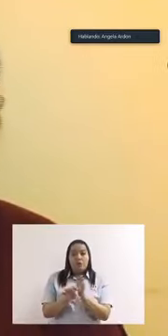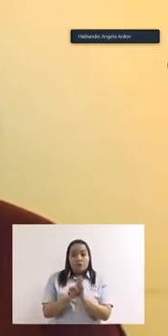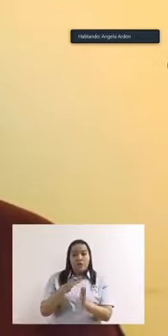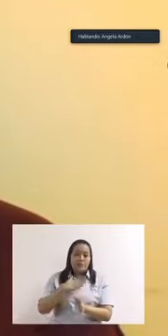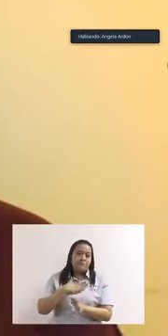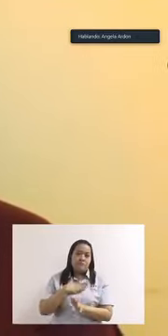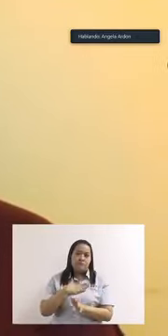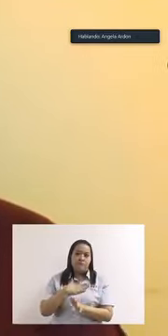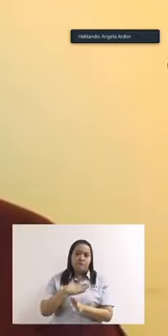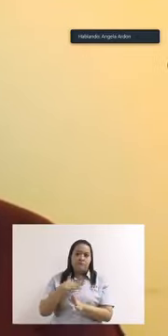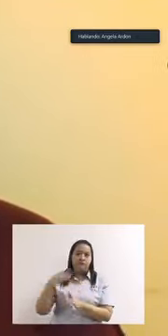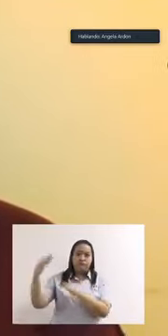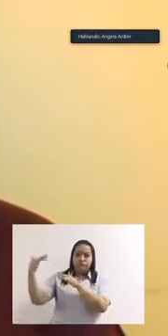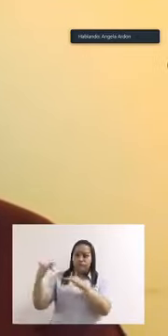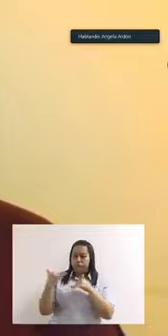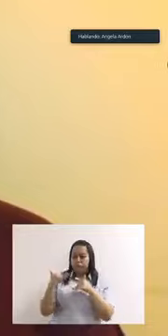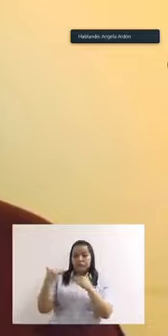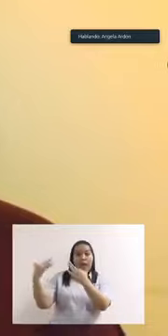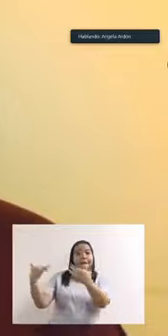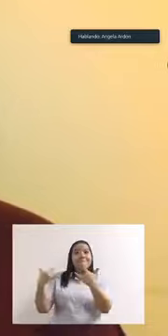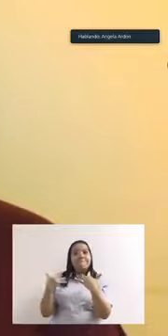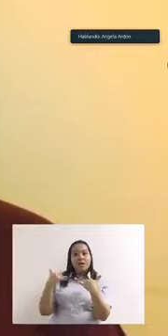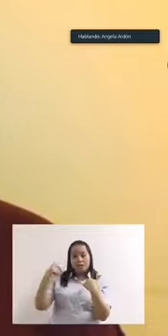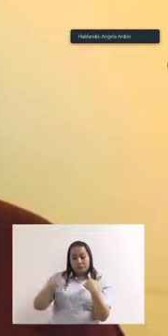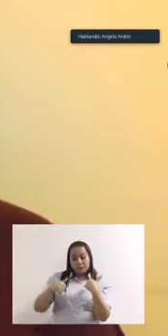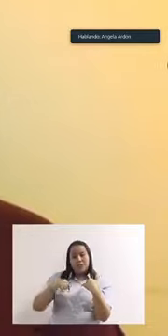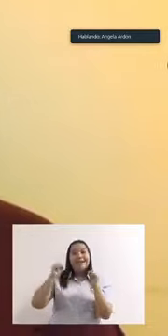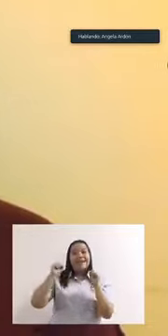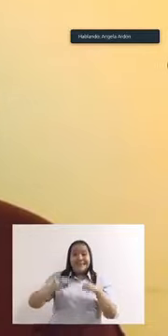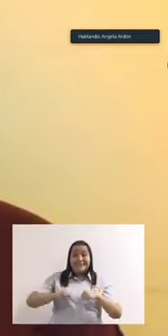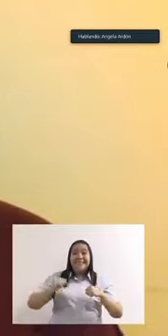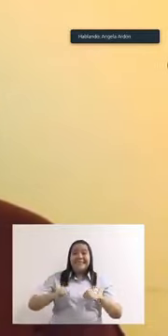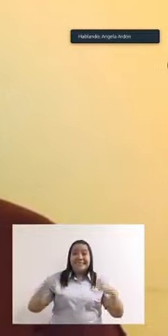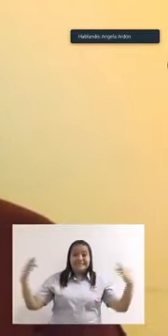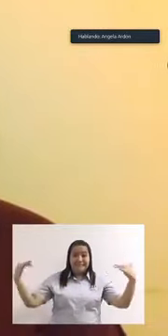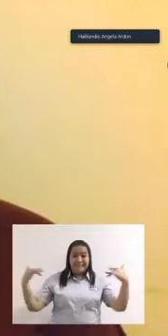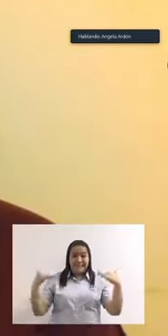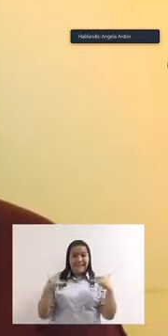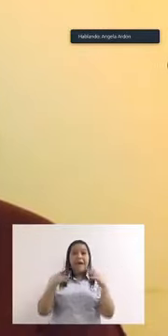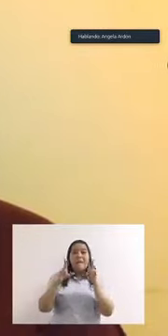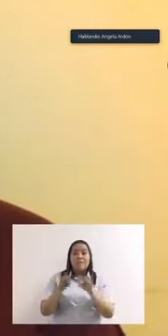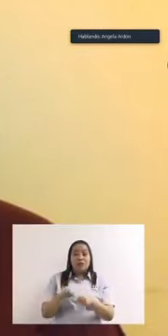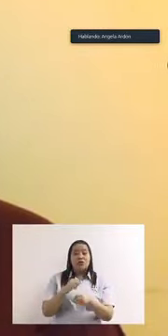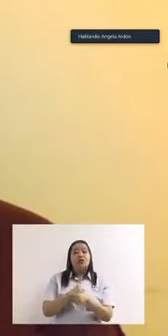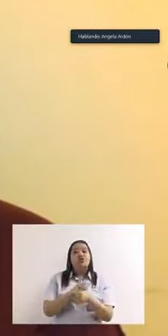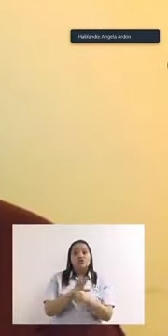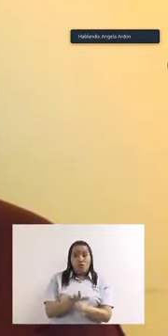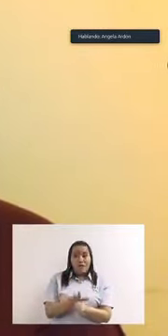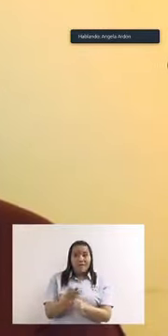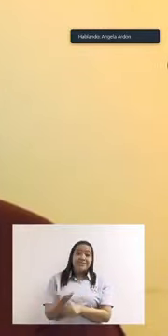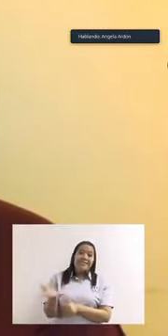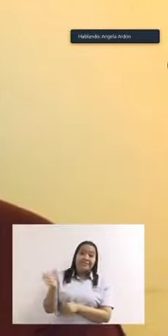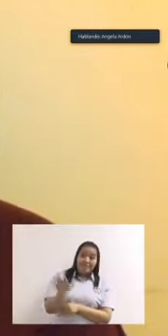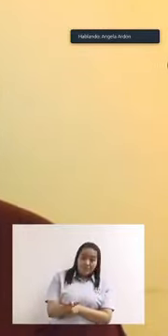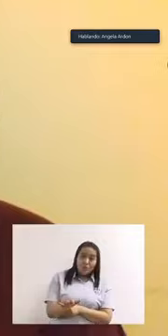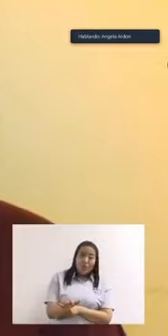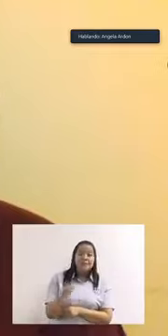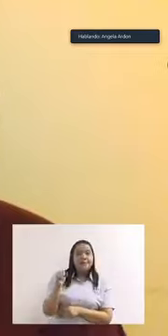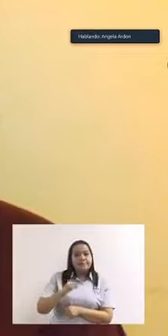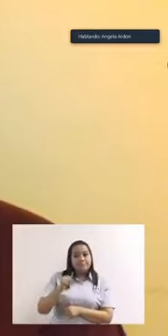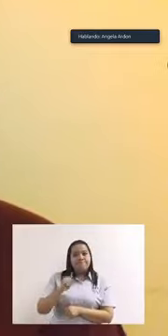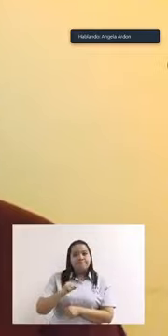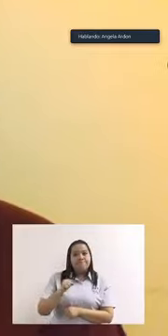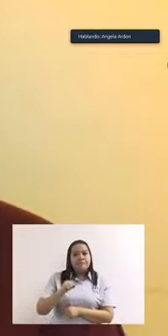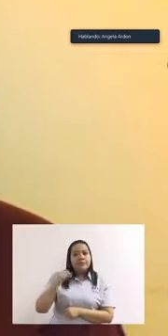prótesis auditiva, personas post-COVID que sí le ha afectado. Y si vemos los estudios y todo lo que hemos estudiado, lo que es la